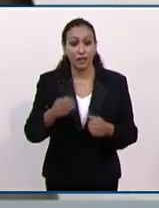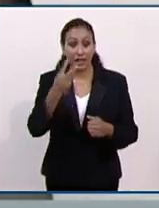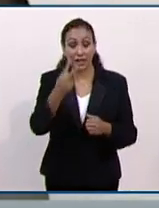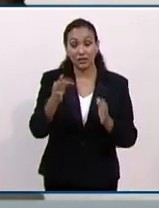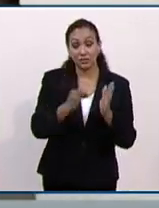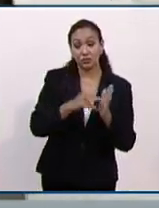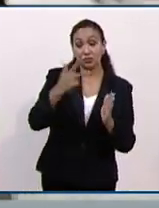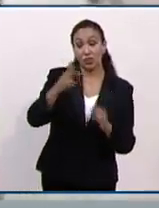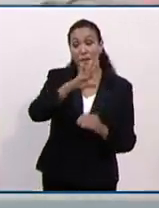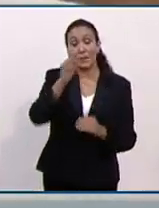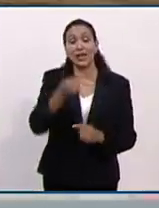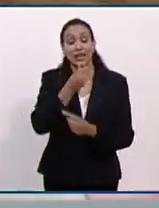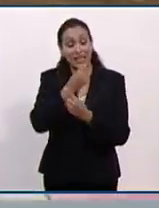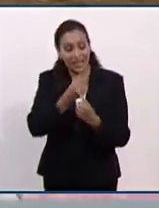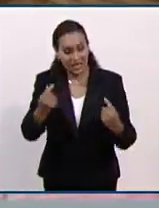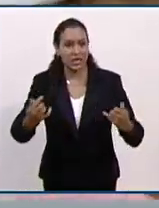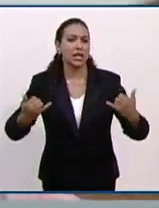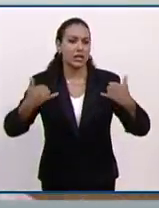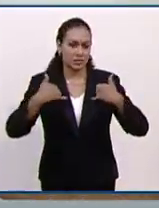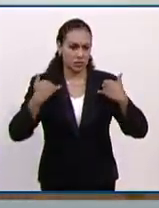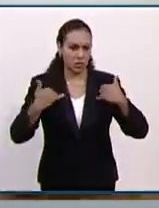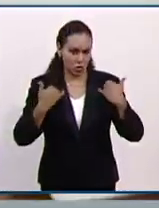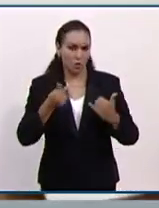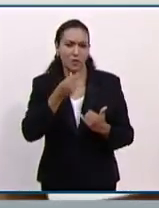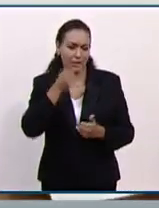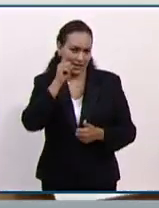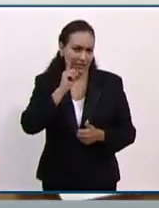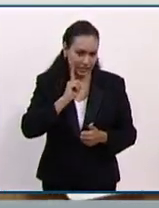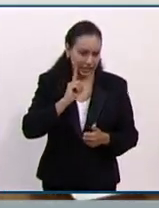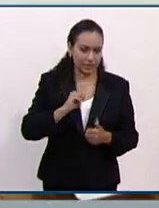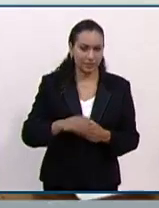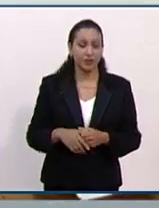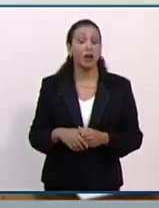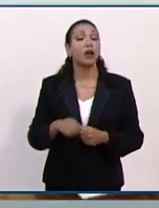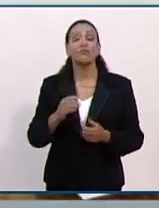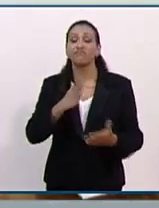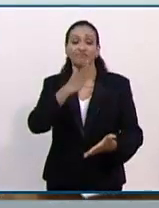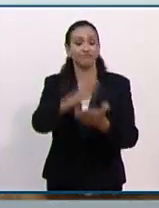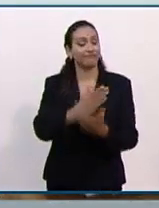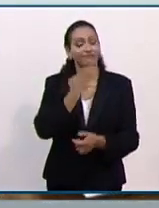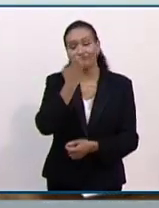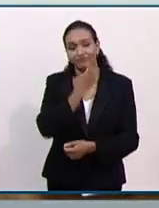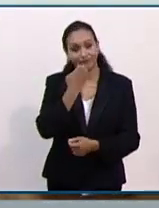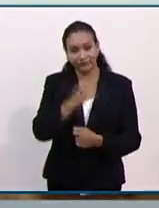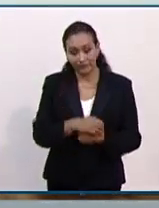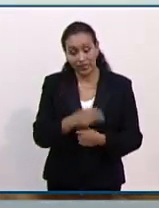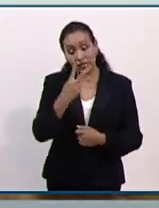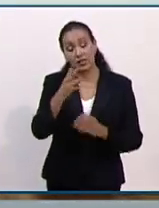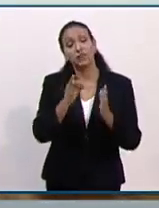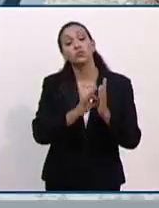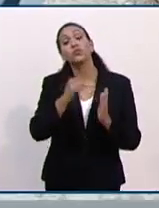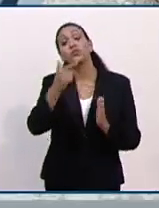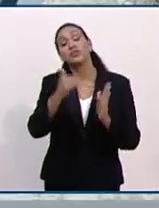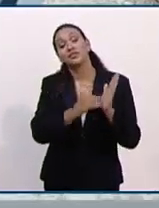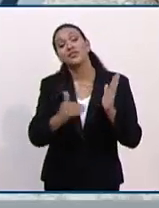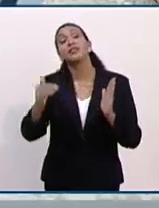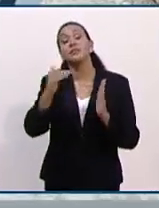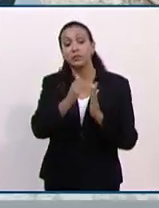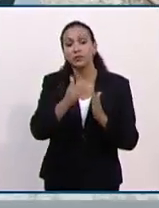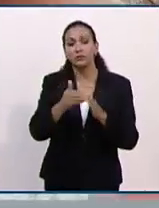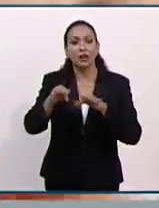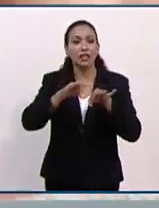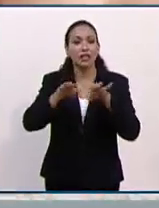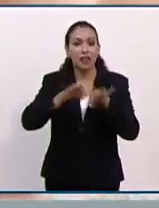3.8 millones de niñas, niños, niñes y adolescentes no van a la escuela. 3.7 millones realizan